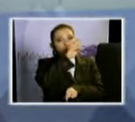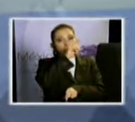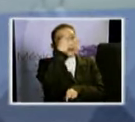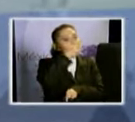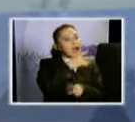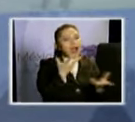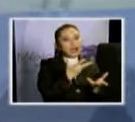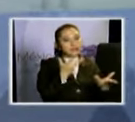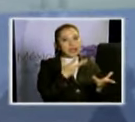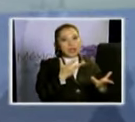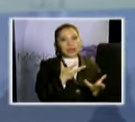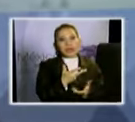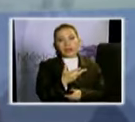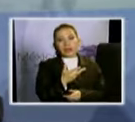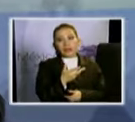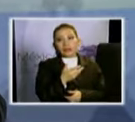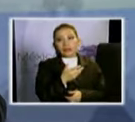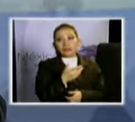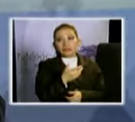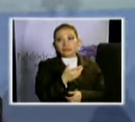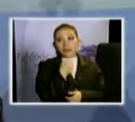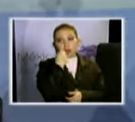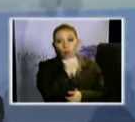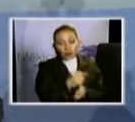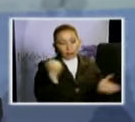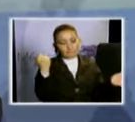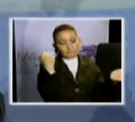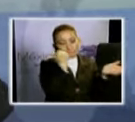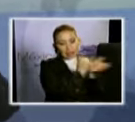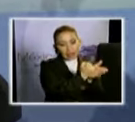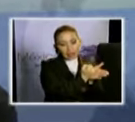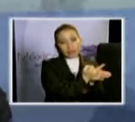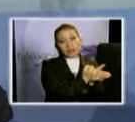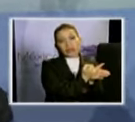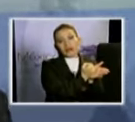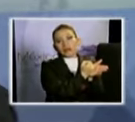para hacerle un branding, una marca, un